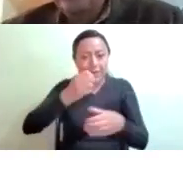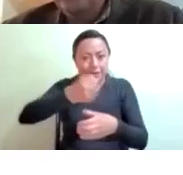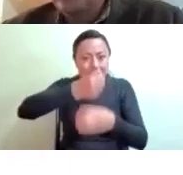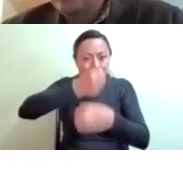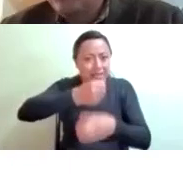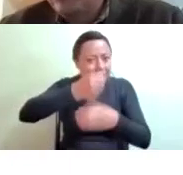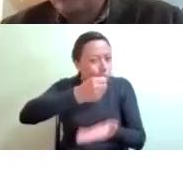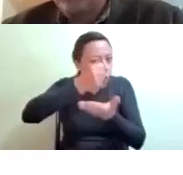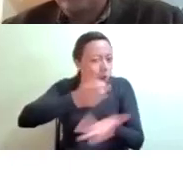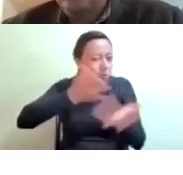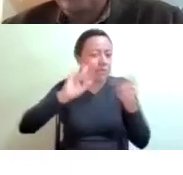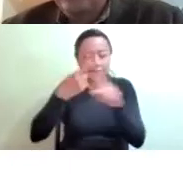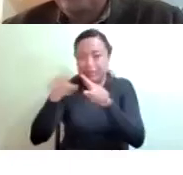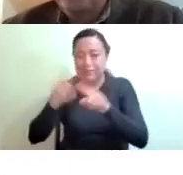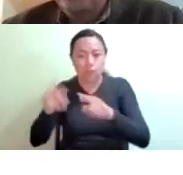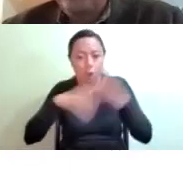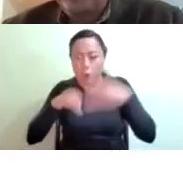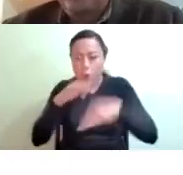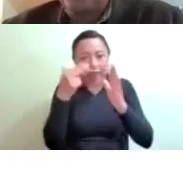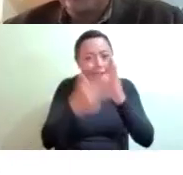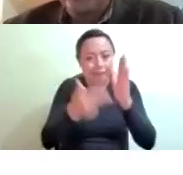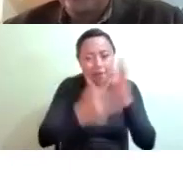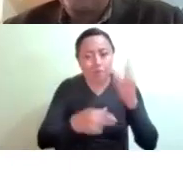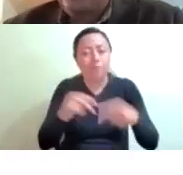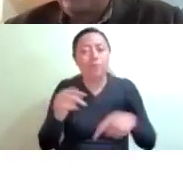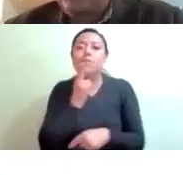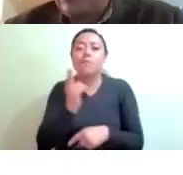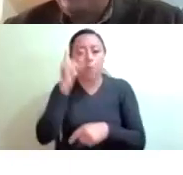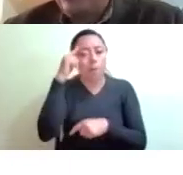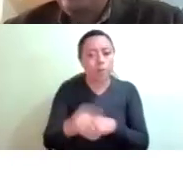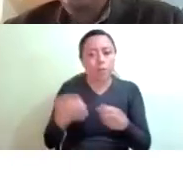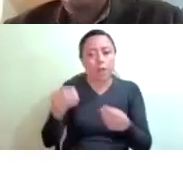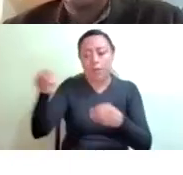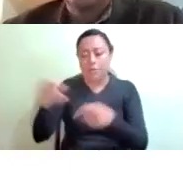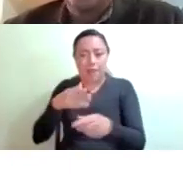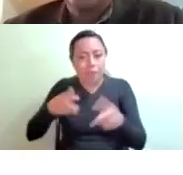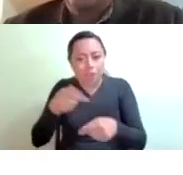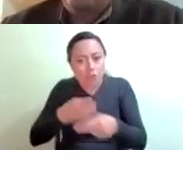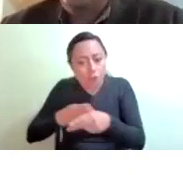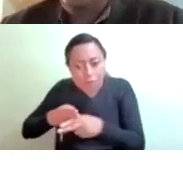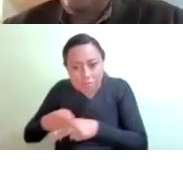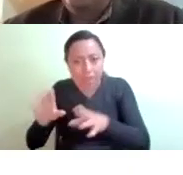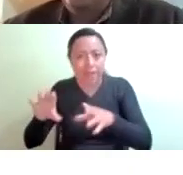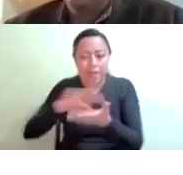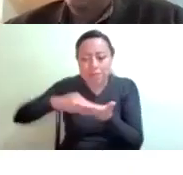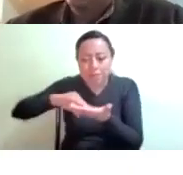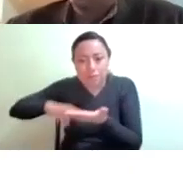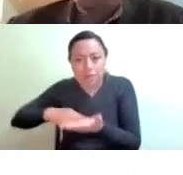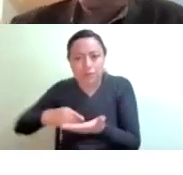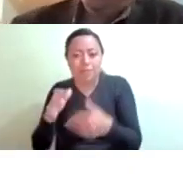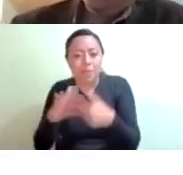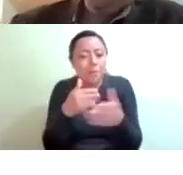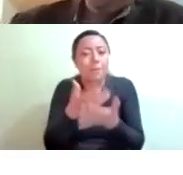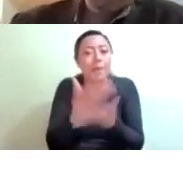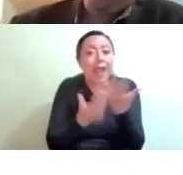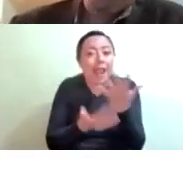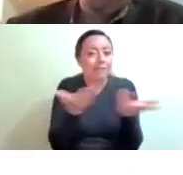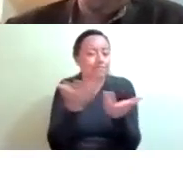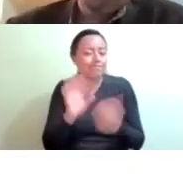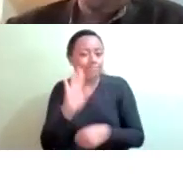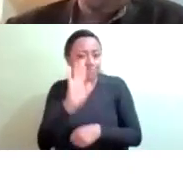que recibe mucha información de la gente y se da cuenta en qué casa es, los horarios, quiénes son las personas,